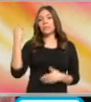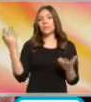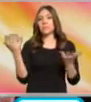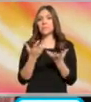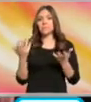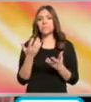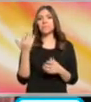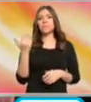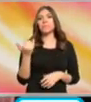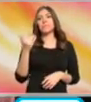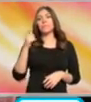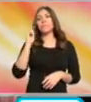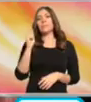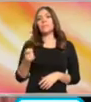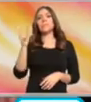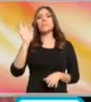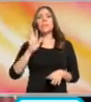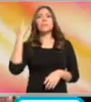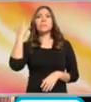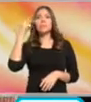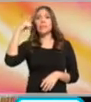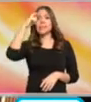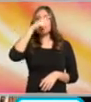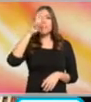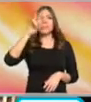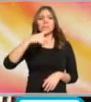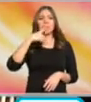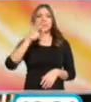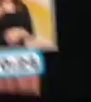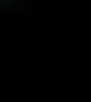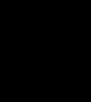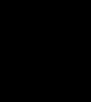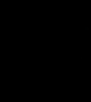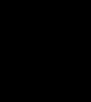insisto, creo que más sencilla de lo que suena. ¡Qué Y delicia! mira cómo se ve. Guanzontle.